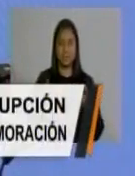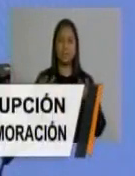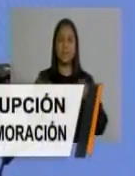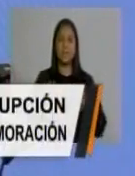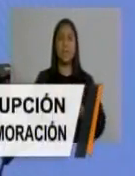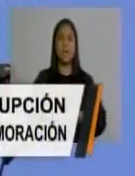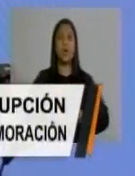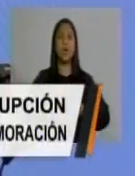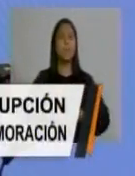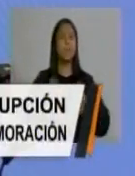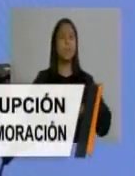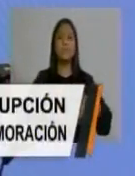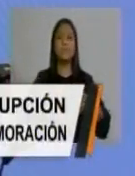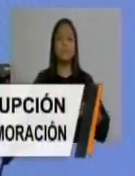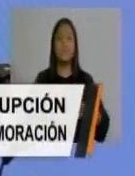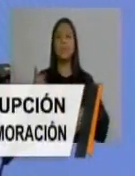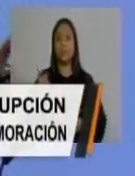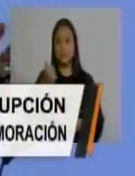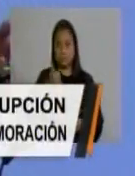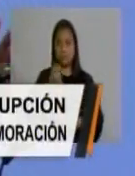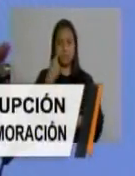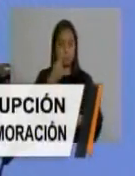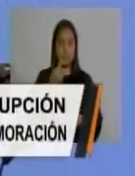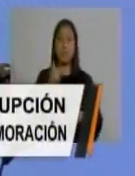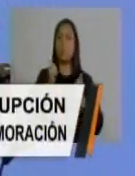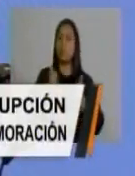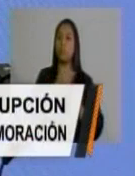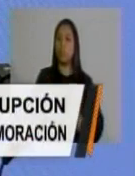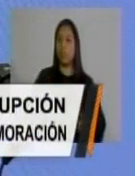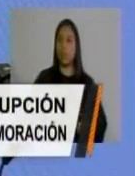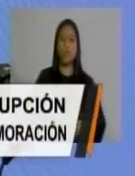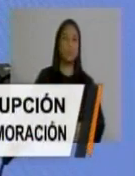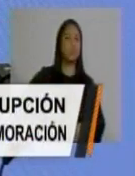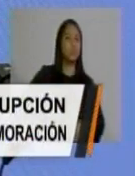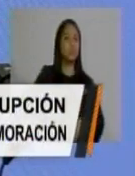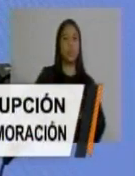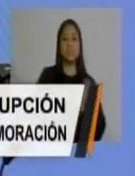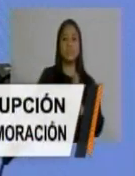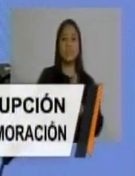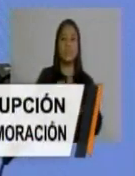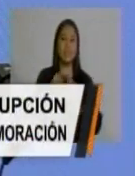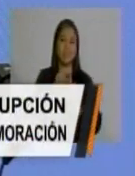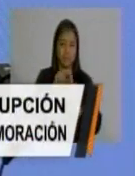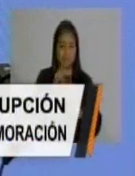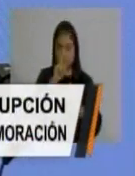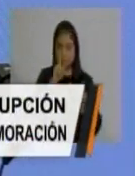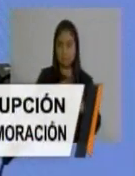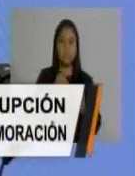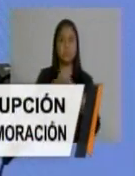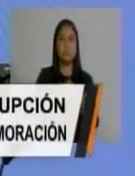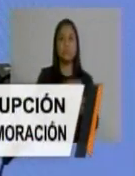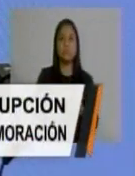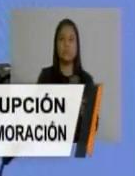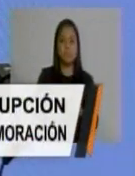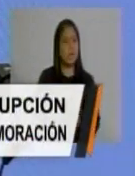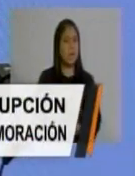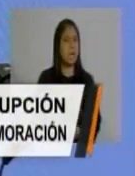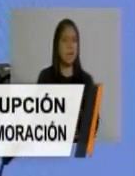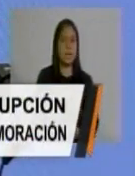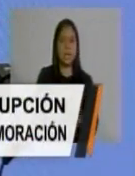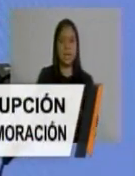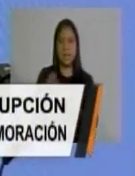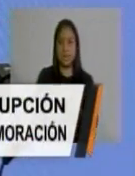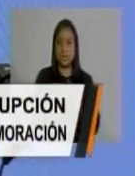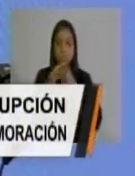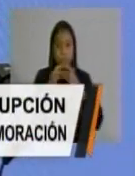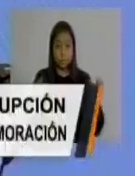es propiciar el buen gobierno en todos los niveles mediante la implementación de acciones que fortalezcan la calidad del gasto